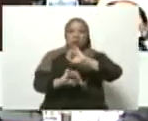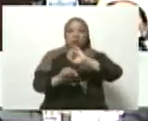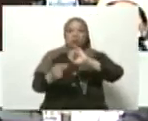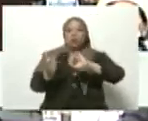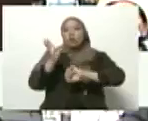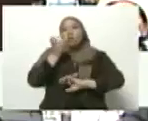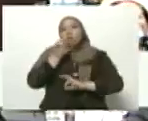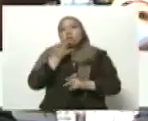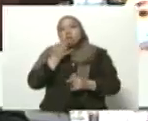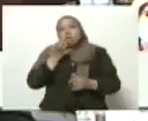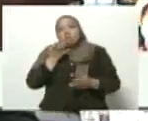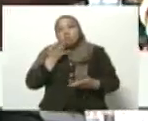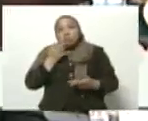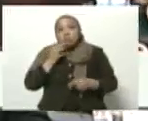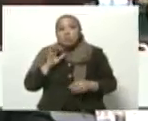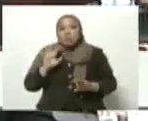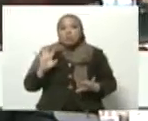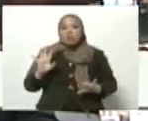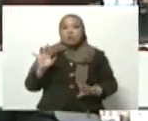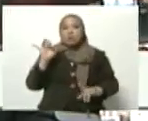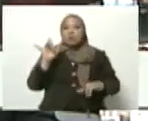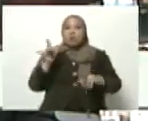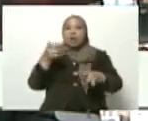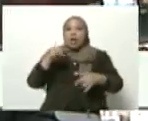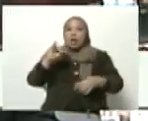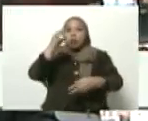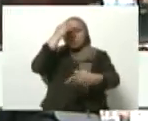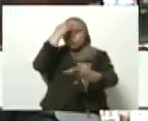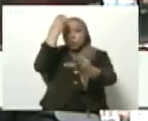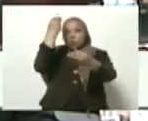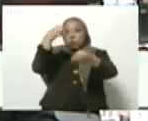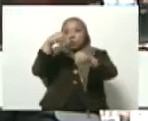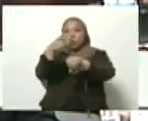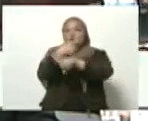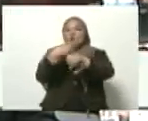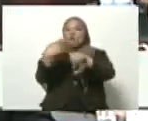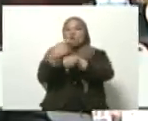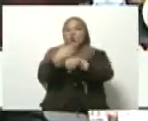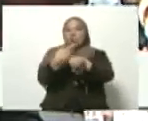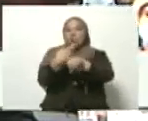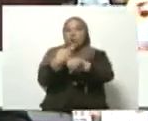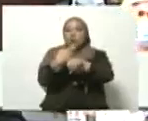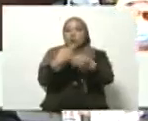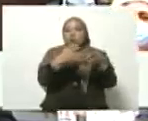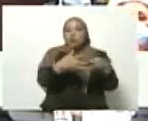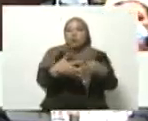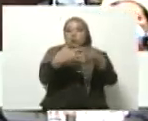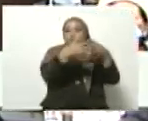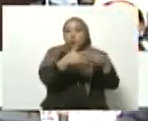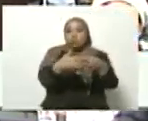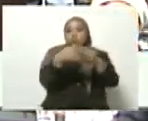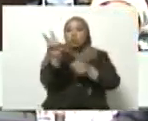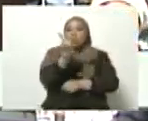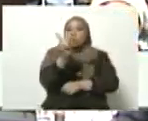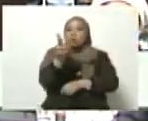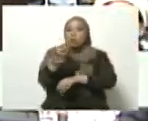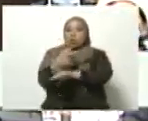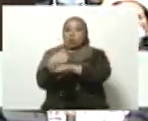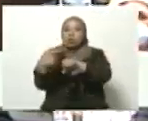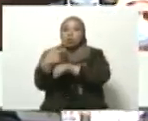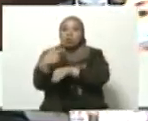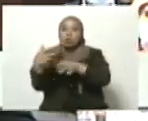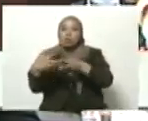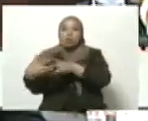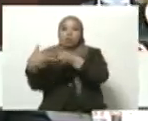por ejemplo, hayan acuerdos entre gobierno y gobierno, entre el gobierno venezolano y el gobierno de Joe Biden.